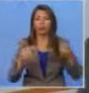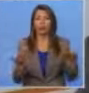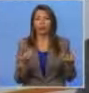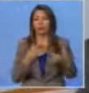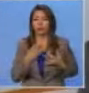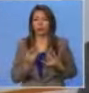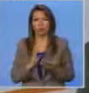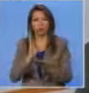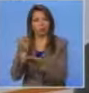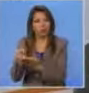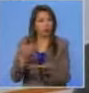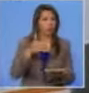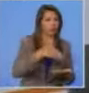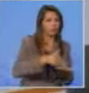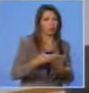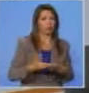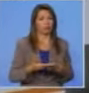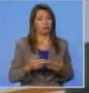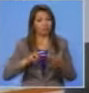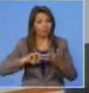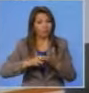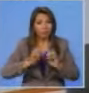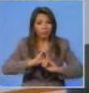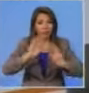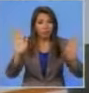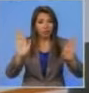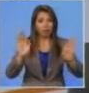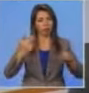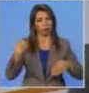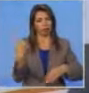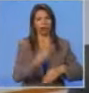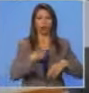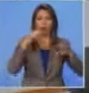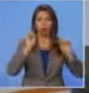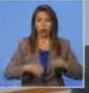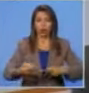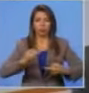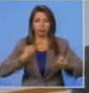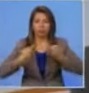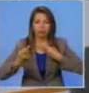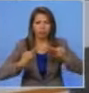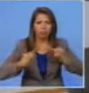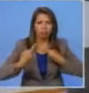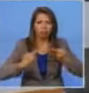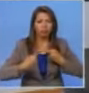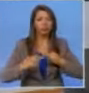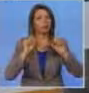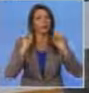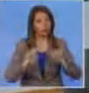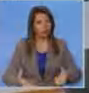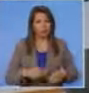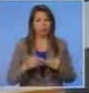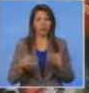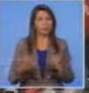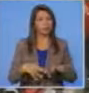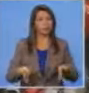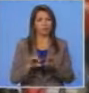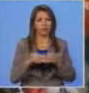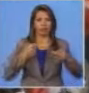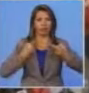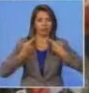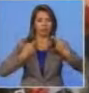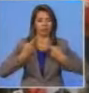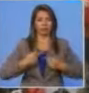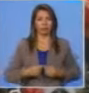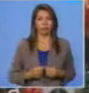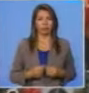Este es un ejemplo para el país de que sí se puede trabajar con el diálogo. Es el inicio,